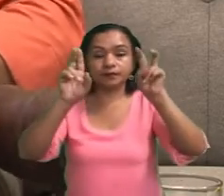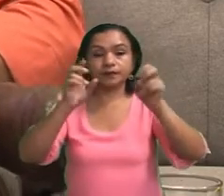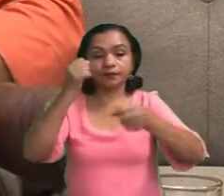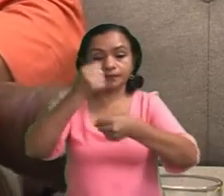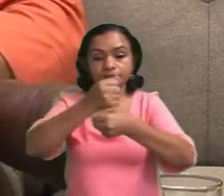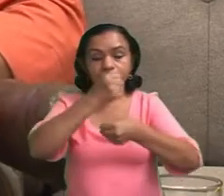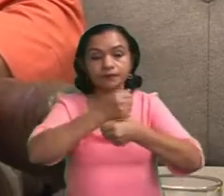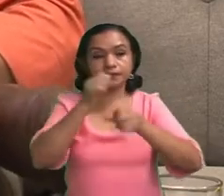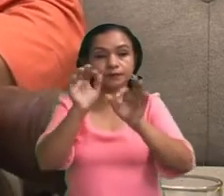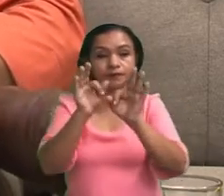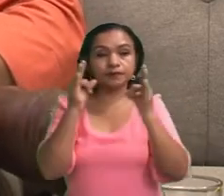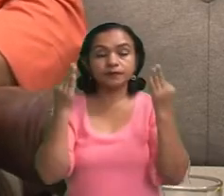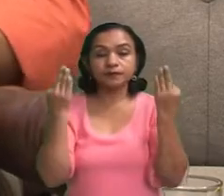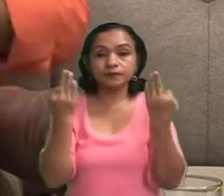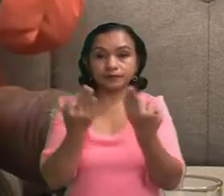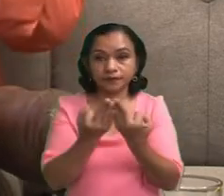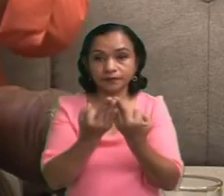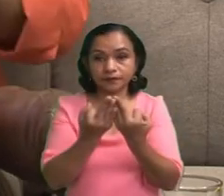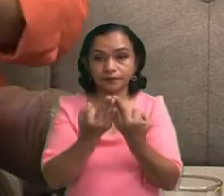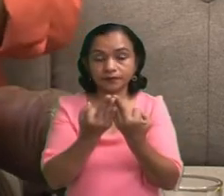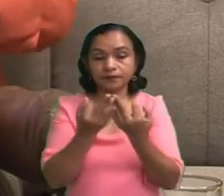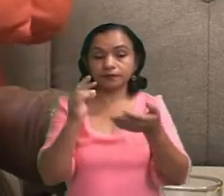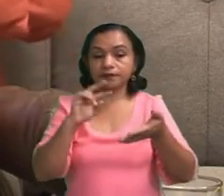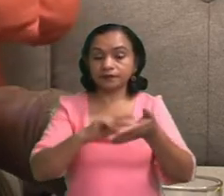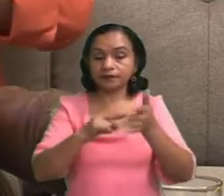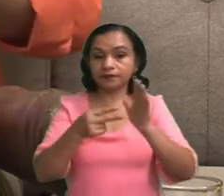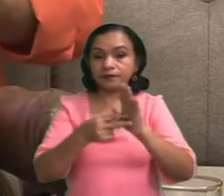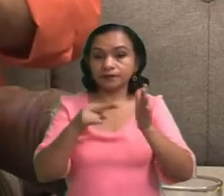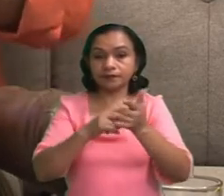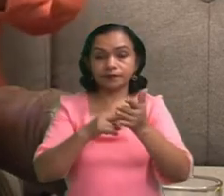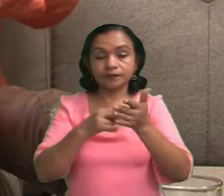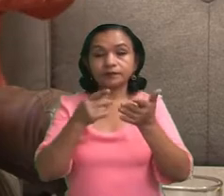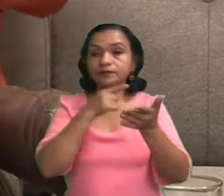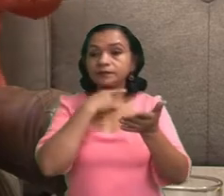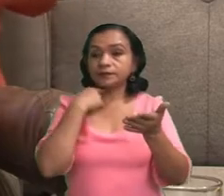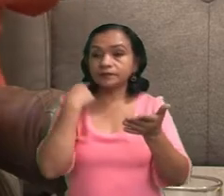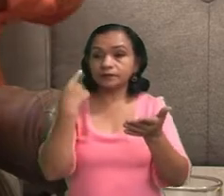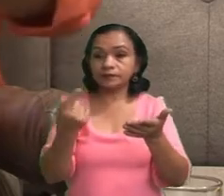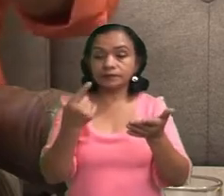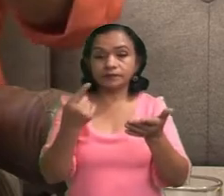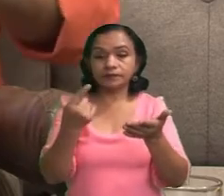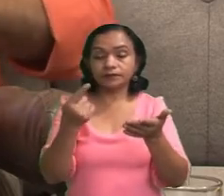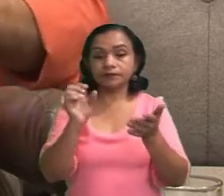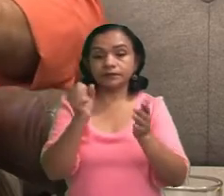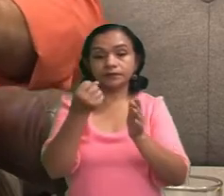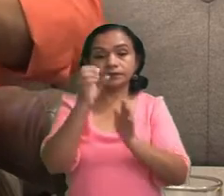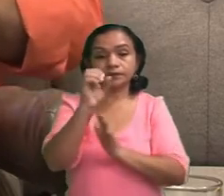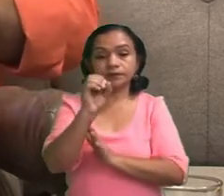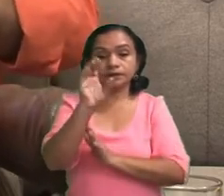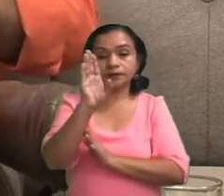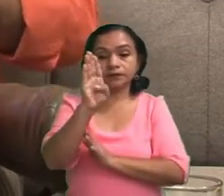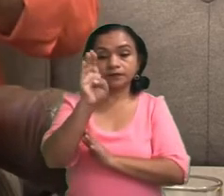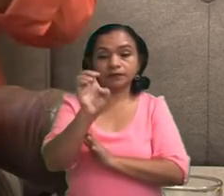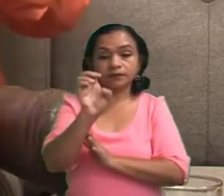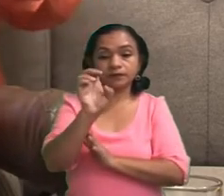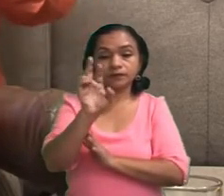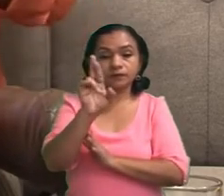producción familiar campesina, que significa en términos reales soberanía alimentaria,